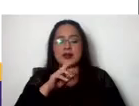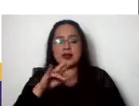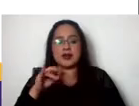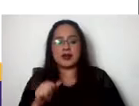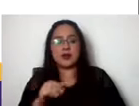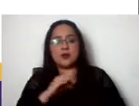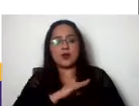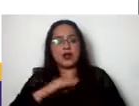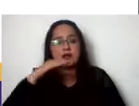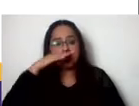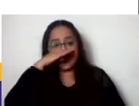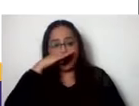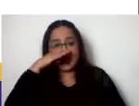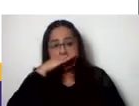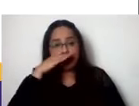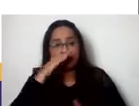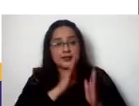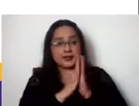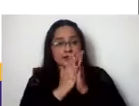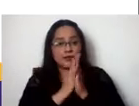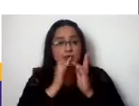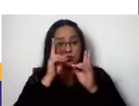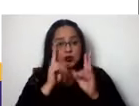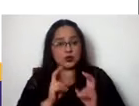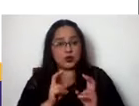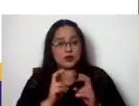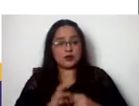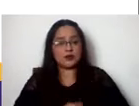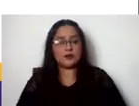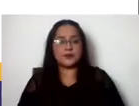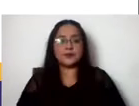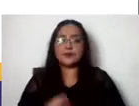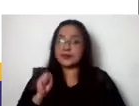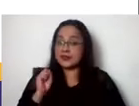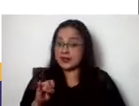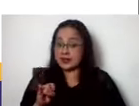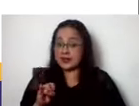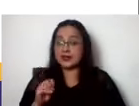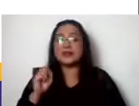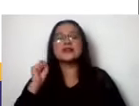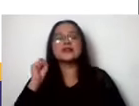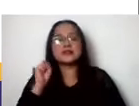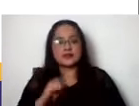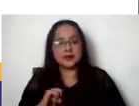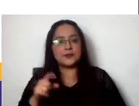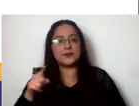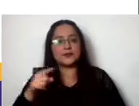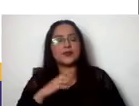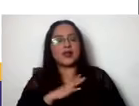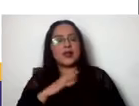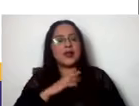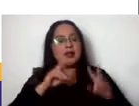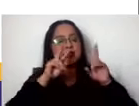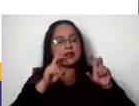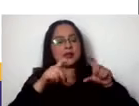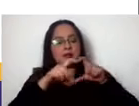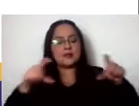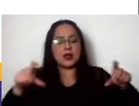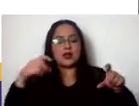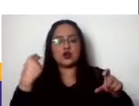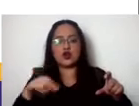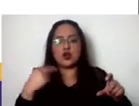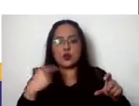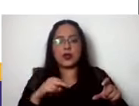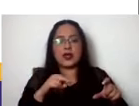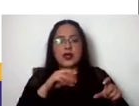descargarse gratuitamente tu libro. ¿Es así? Así es. Perfecto. Si buscan Su cuerpo dejarán Caja Negra, que